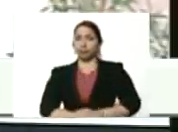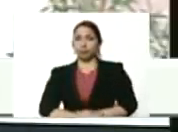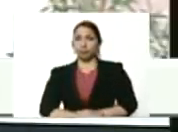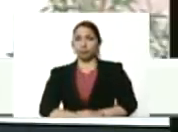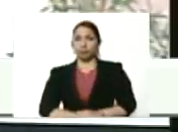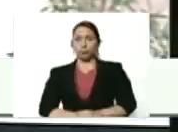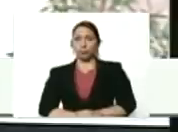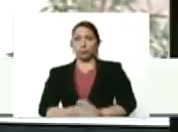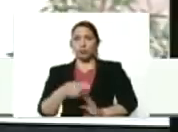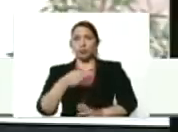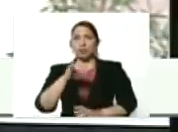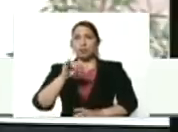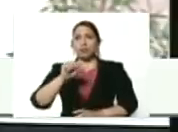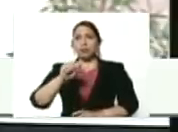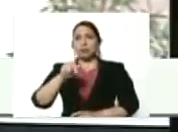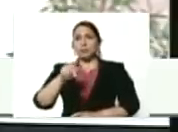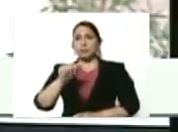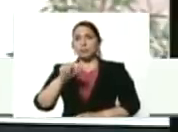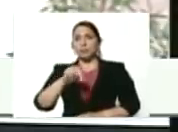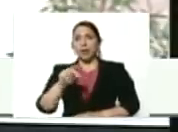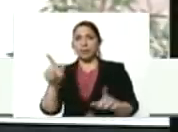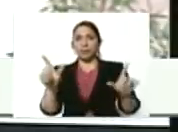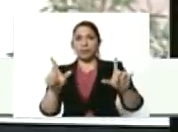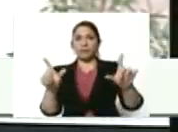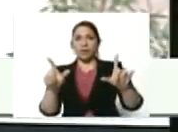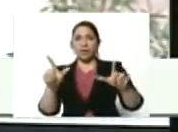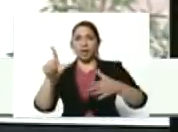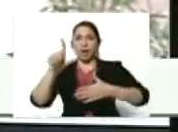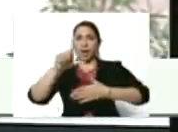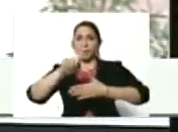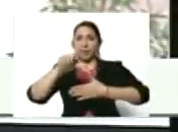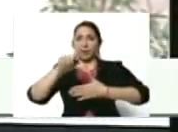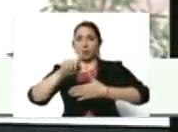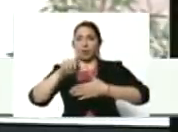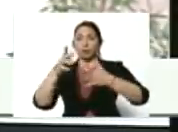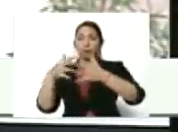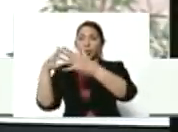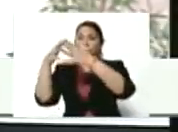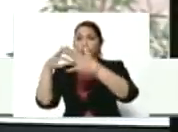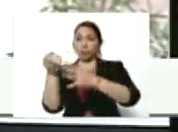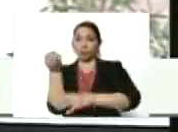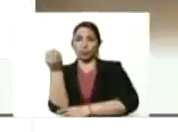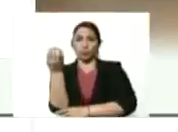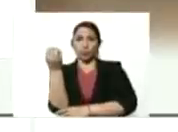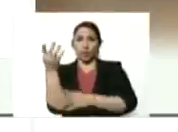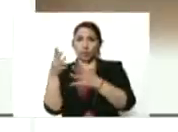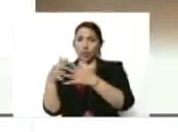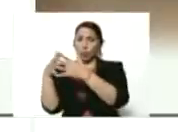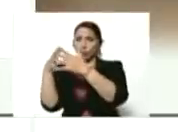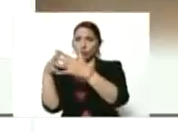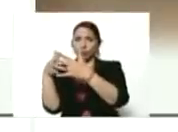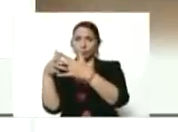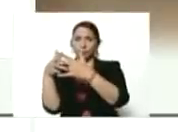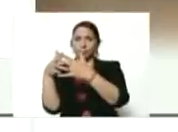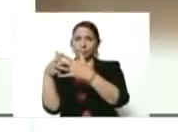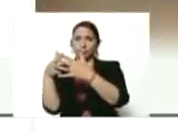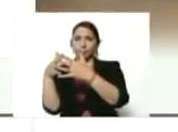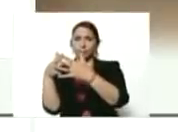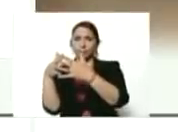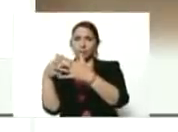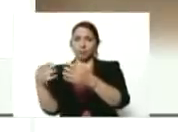Hispan TV, América del Norte, Estados Unidos. Congresista de Estados Unidos